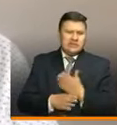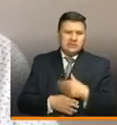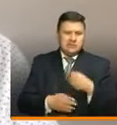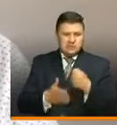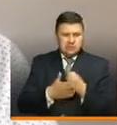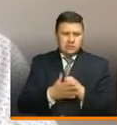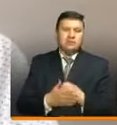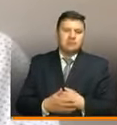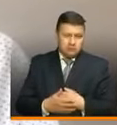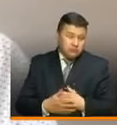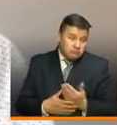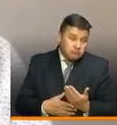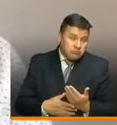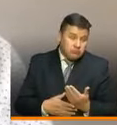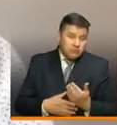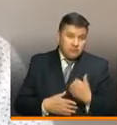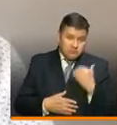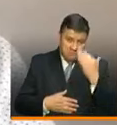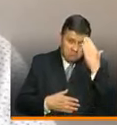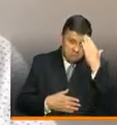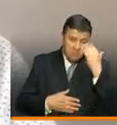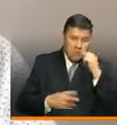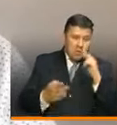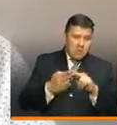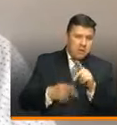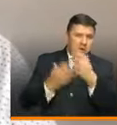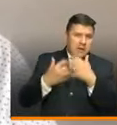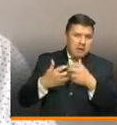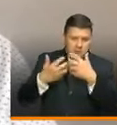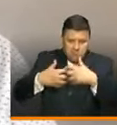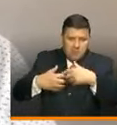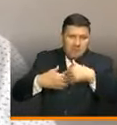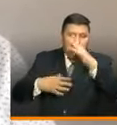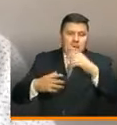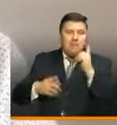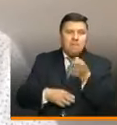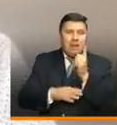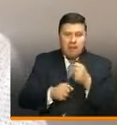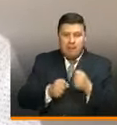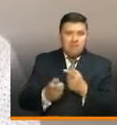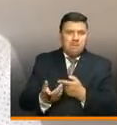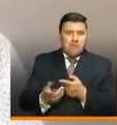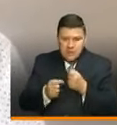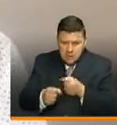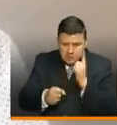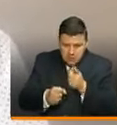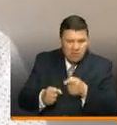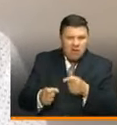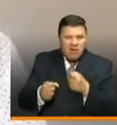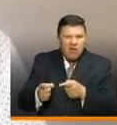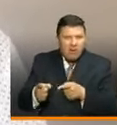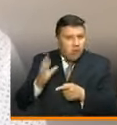reto. Conozco muy bien, por ejemplo, compañías que producen muebles que están en este momento dedicados a